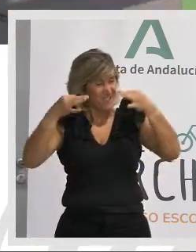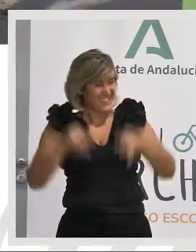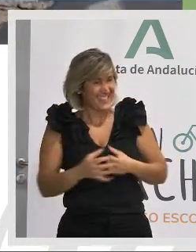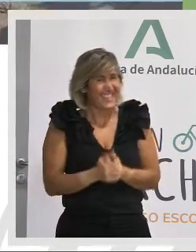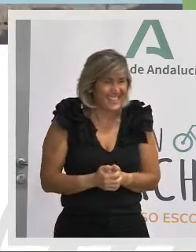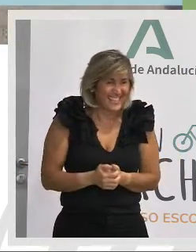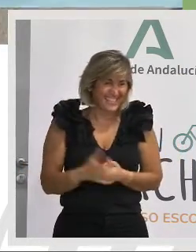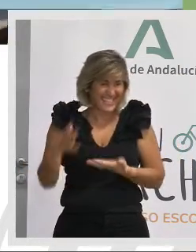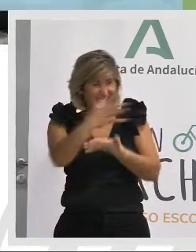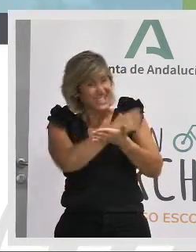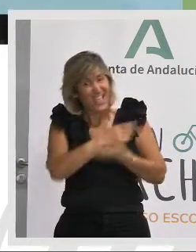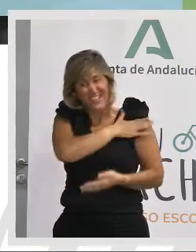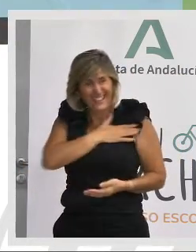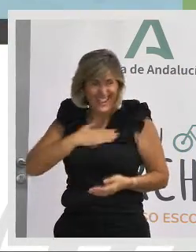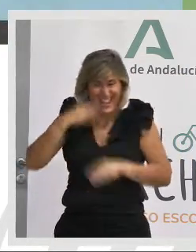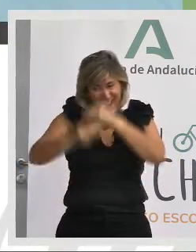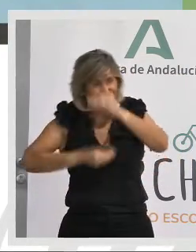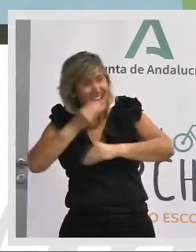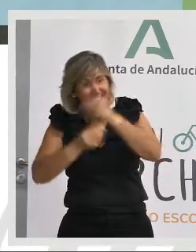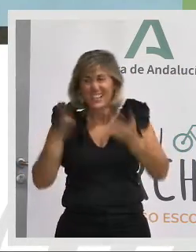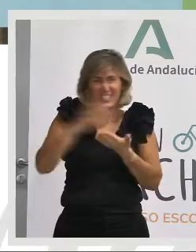seguridad, descongestión y